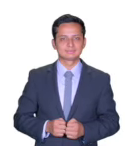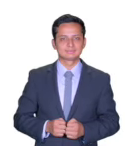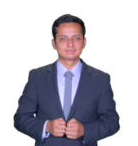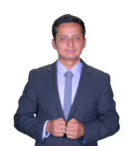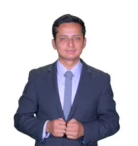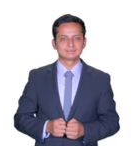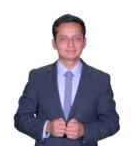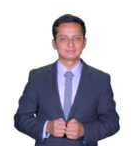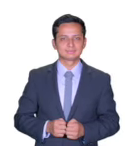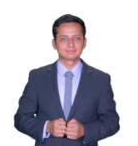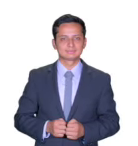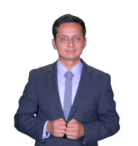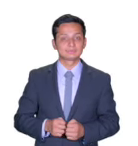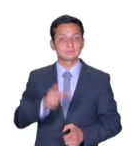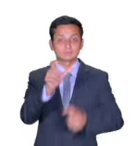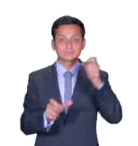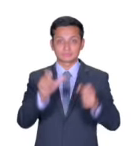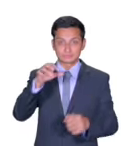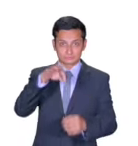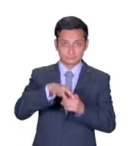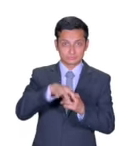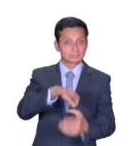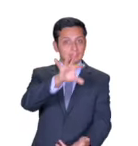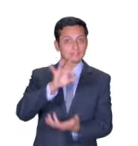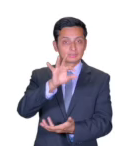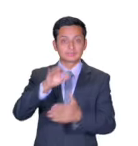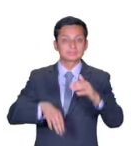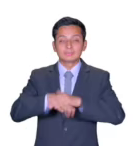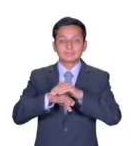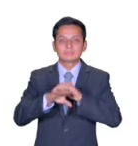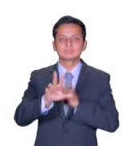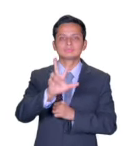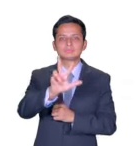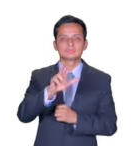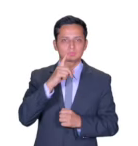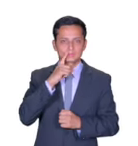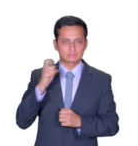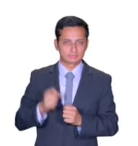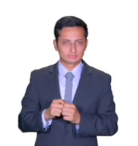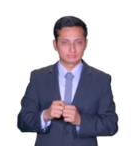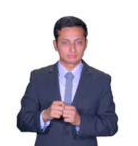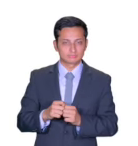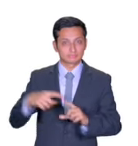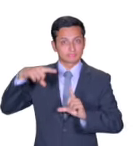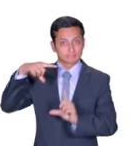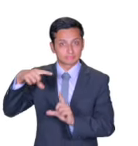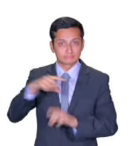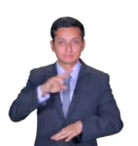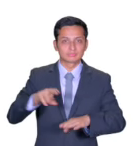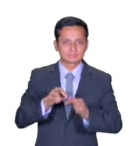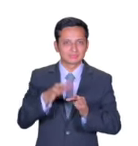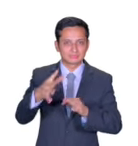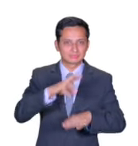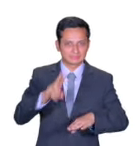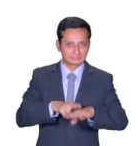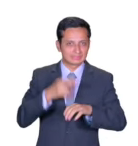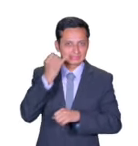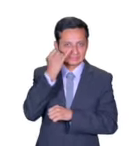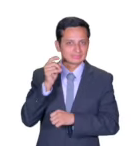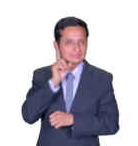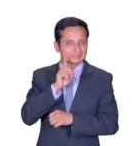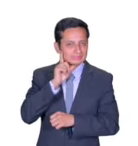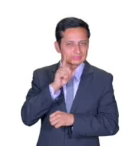Hugo Ludeña Eras. Los electores deberán elegir hasta 3 candidatos. Ubicación de los candidatos en la papeleta